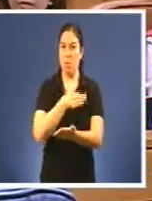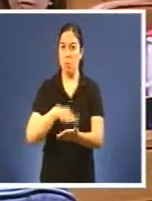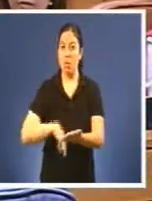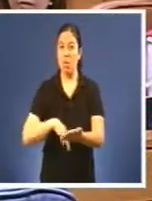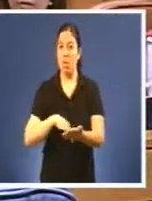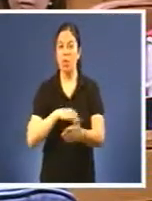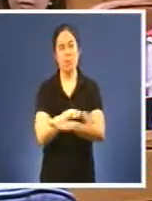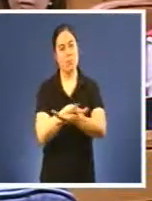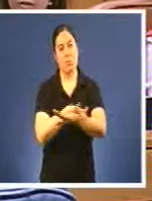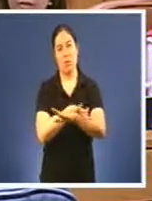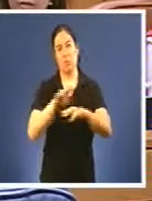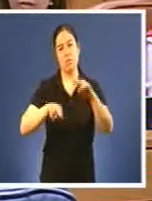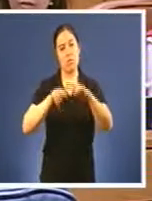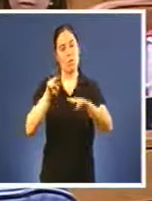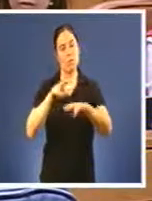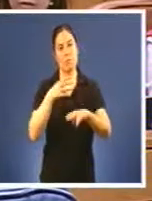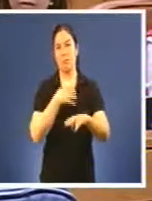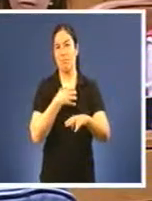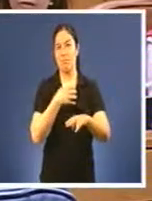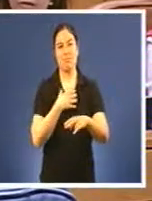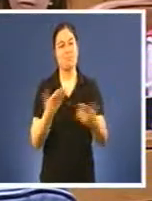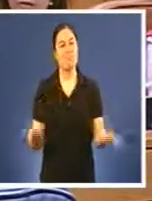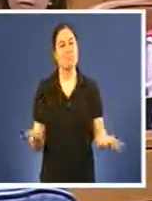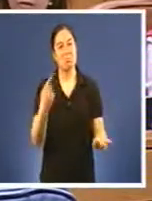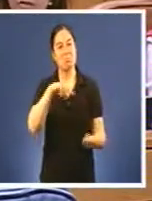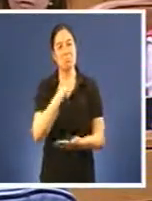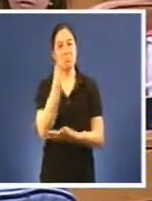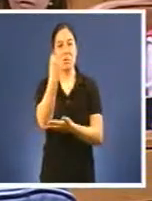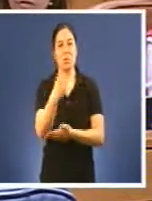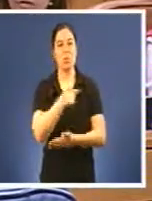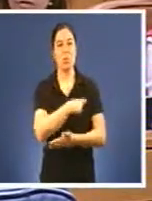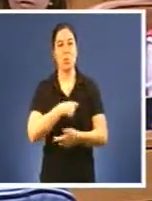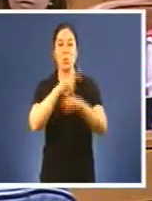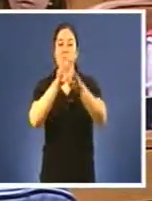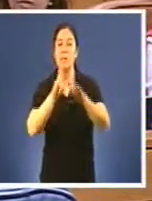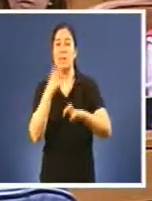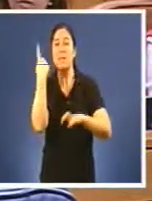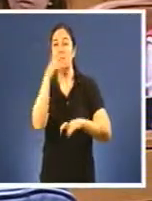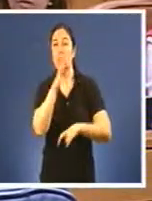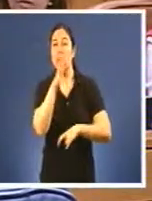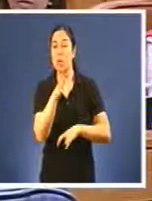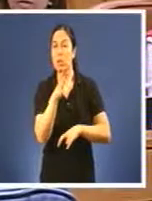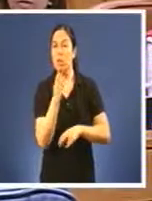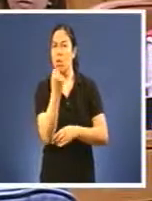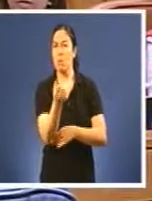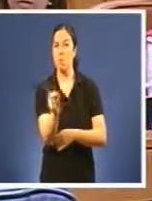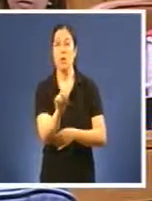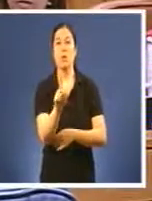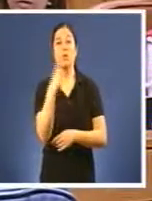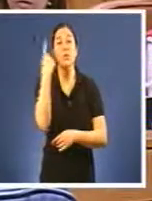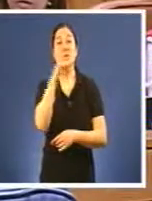Fomento. Nos non vamos a voltar a apoyar esta comisión de investigación. ¿Saben por qué? Por dignidade